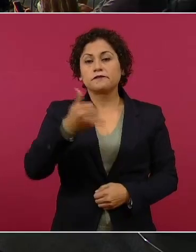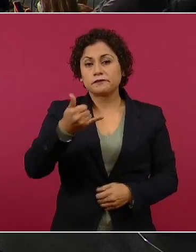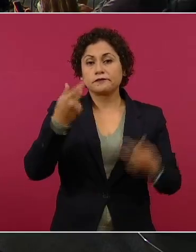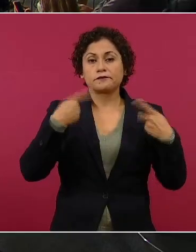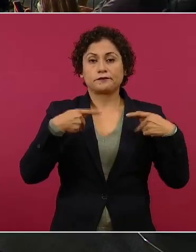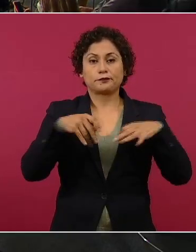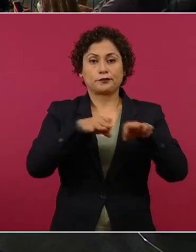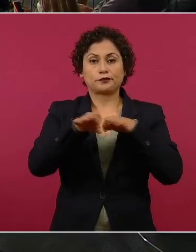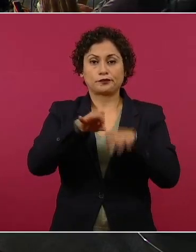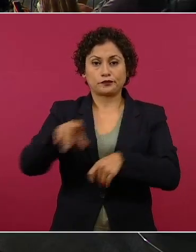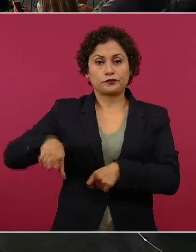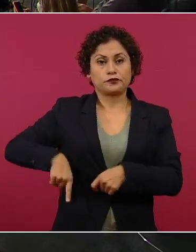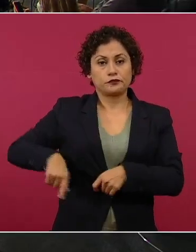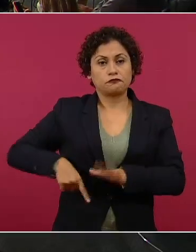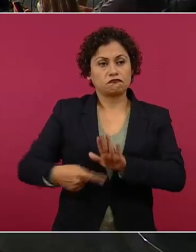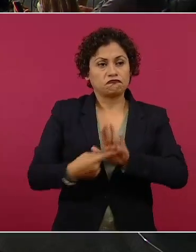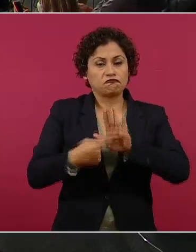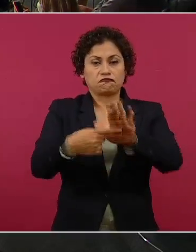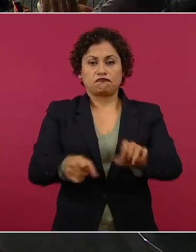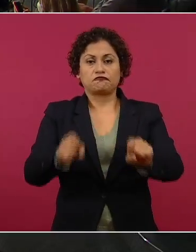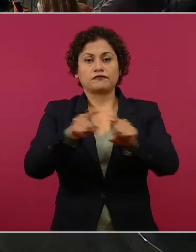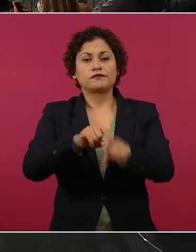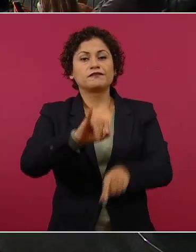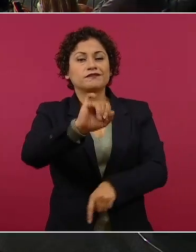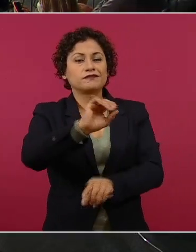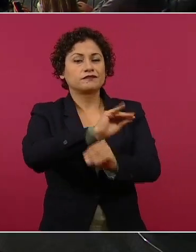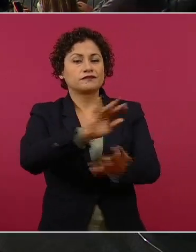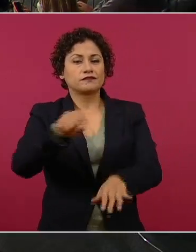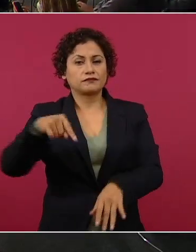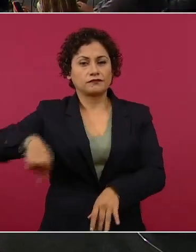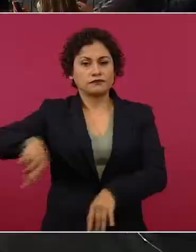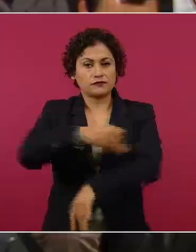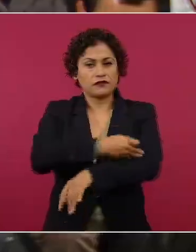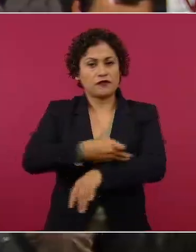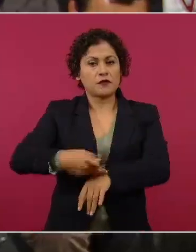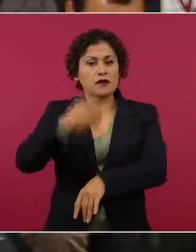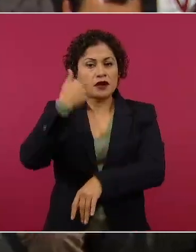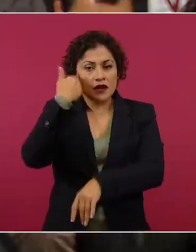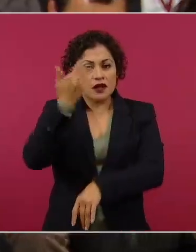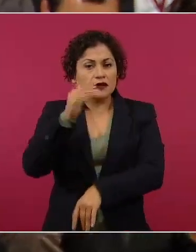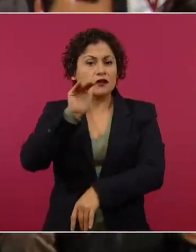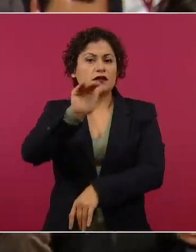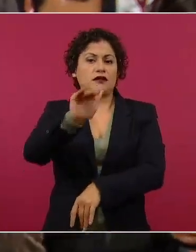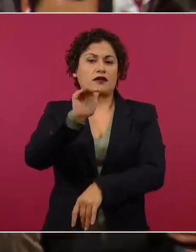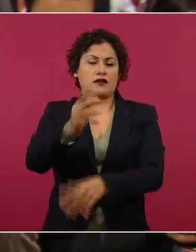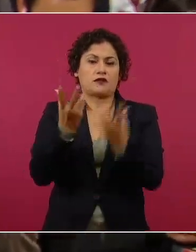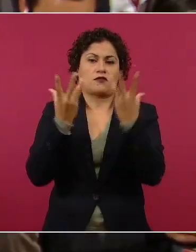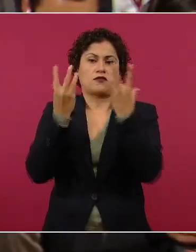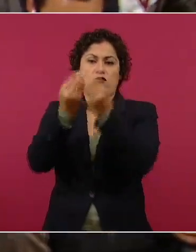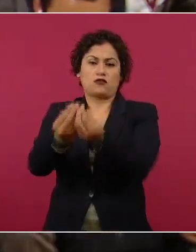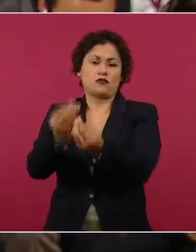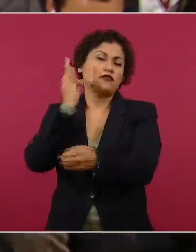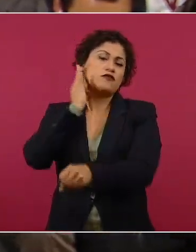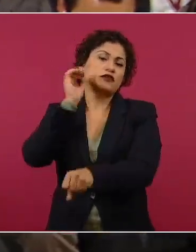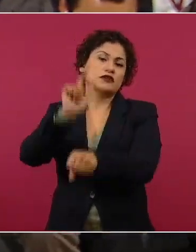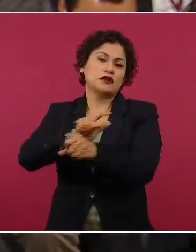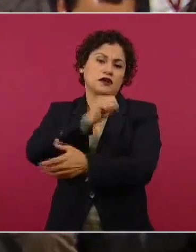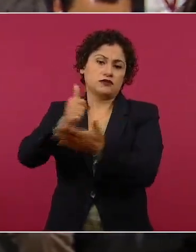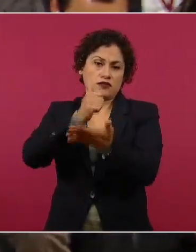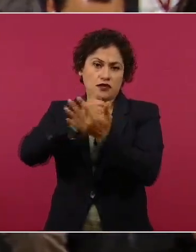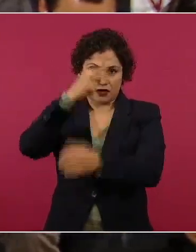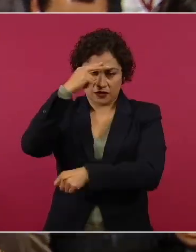públicos. Claro, la familia lo que solicita es poderse reunir justamente con la fiscal general Ernestina Godoy y exponerle